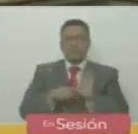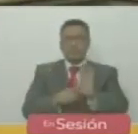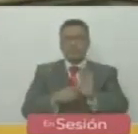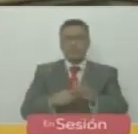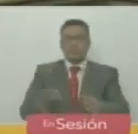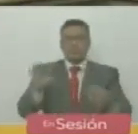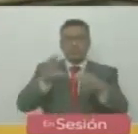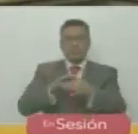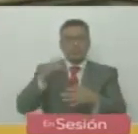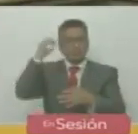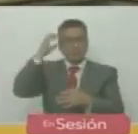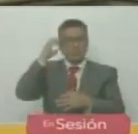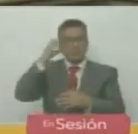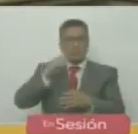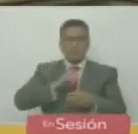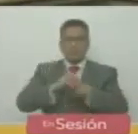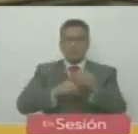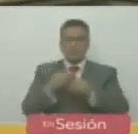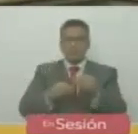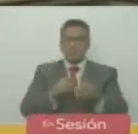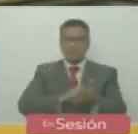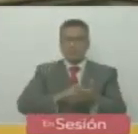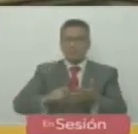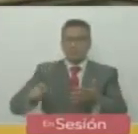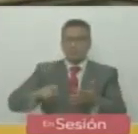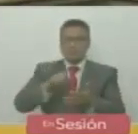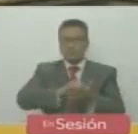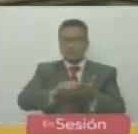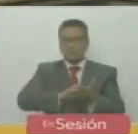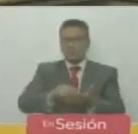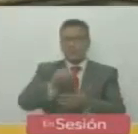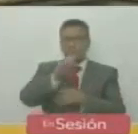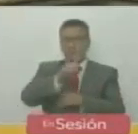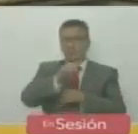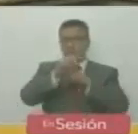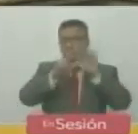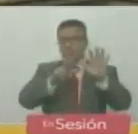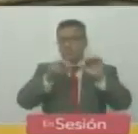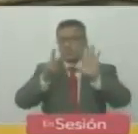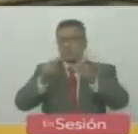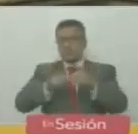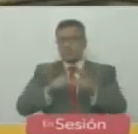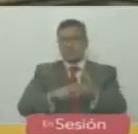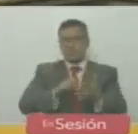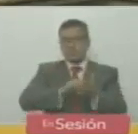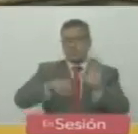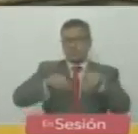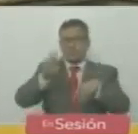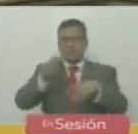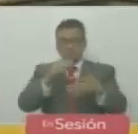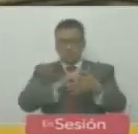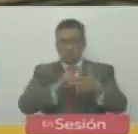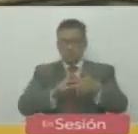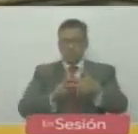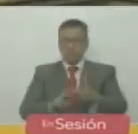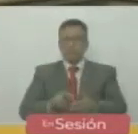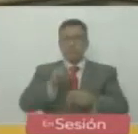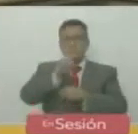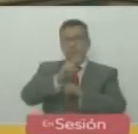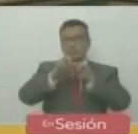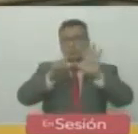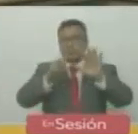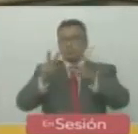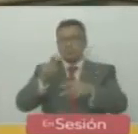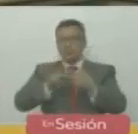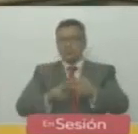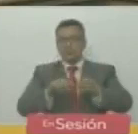Unión Europea, de conformidad con lo previsto en los artículos 187, numeral 14, 236,